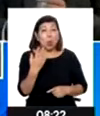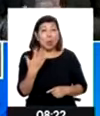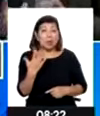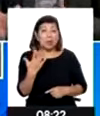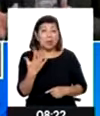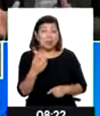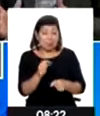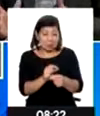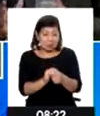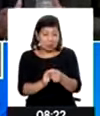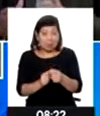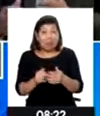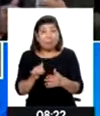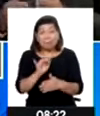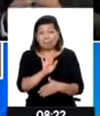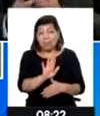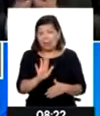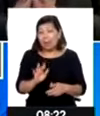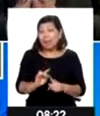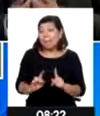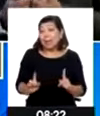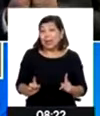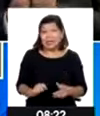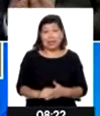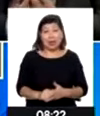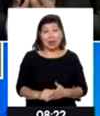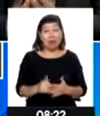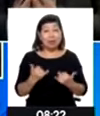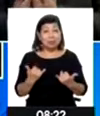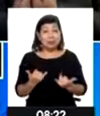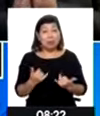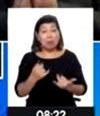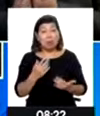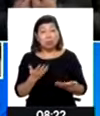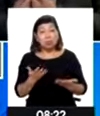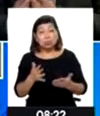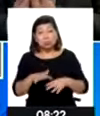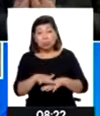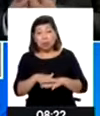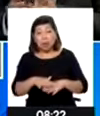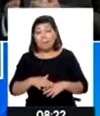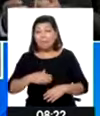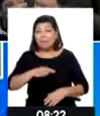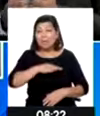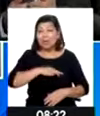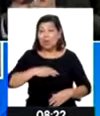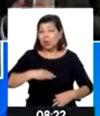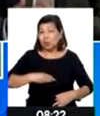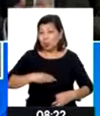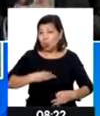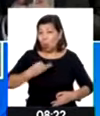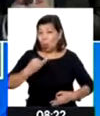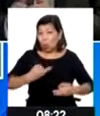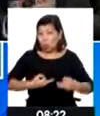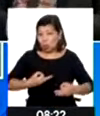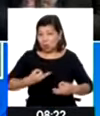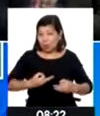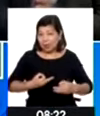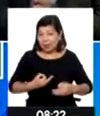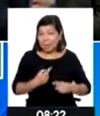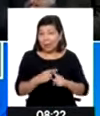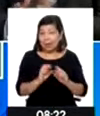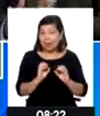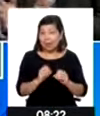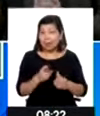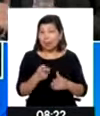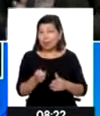45 grilletes que están colocados, pero estamos en estudio con el Ministerio de Justicia para hacer una propuesta legislativa